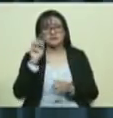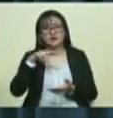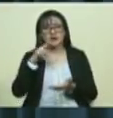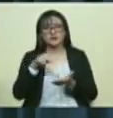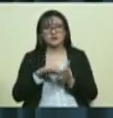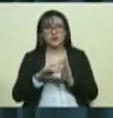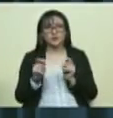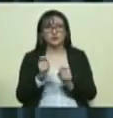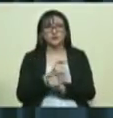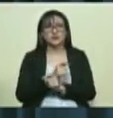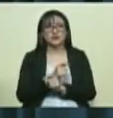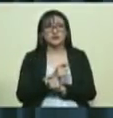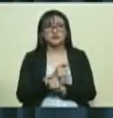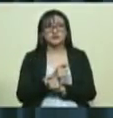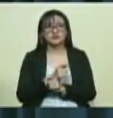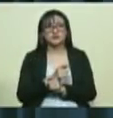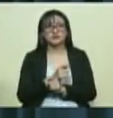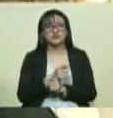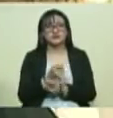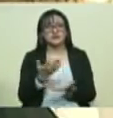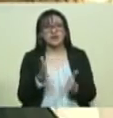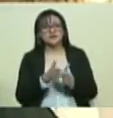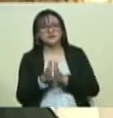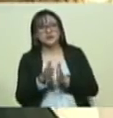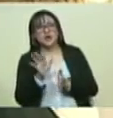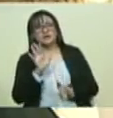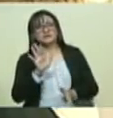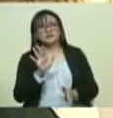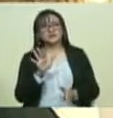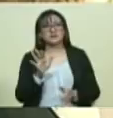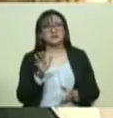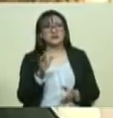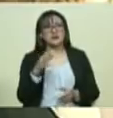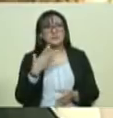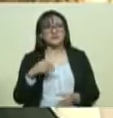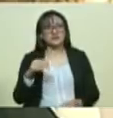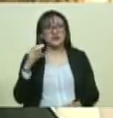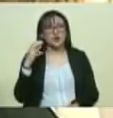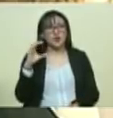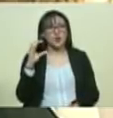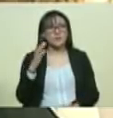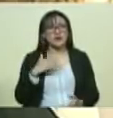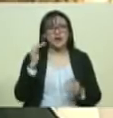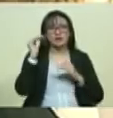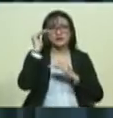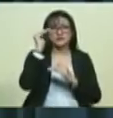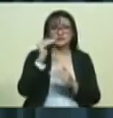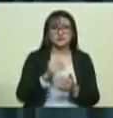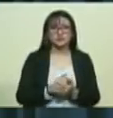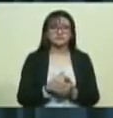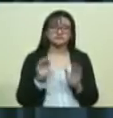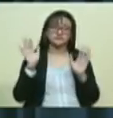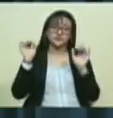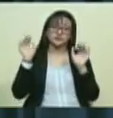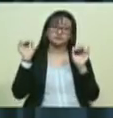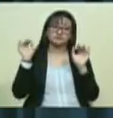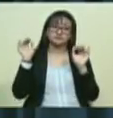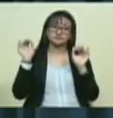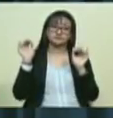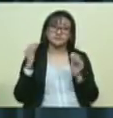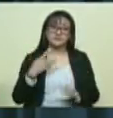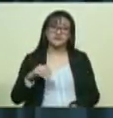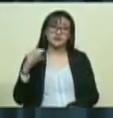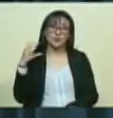constituyente hace así que esas son provocaciones del señor santo para ver si alguien les presta atención lo que hay que decirles adiós y que le vaya bien señor